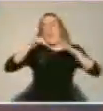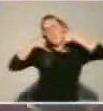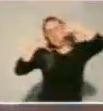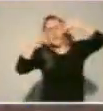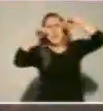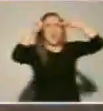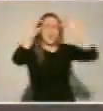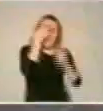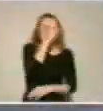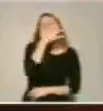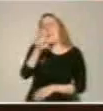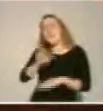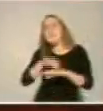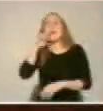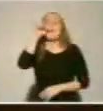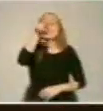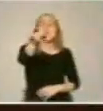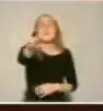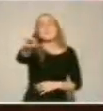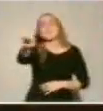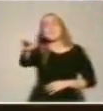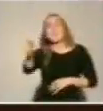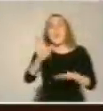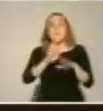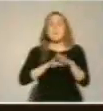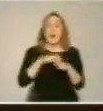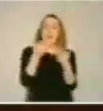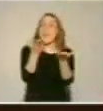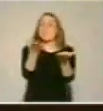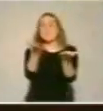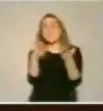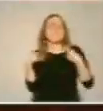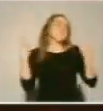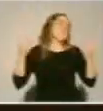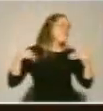en carnaval para ti, para hacerte